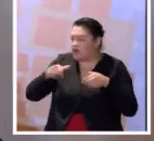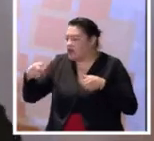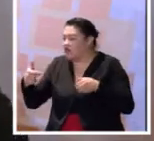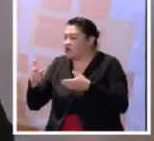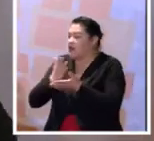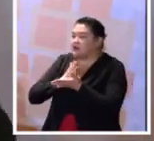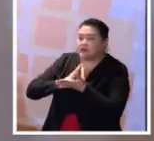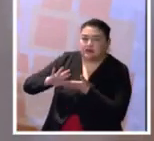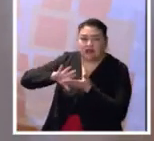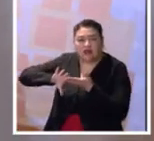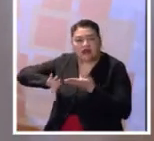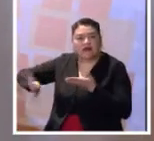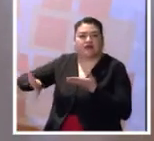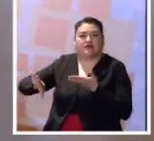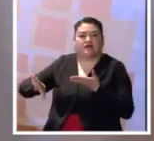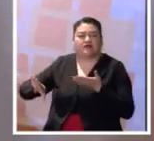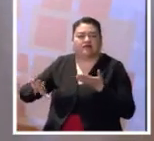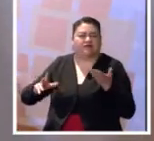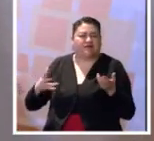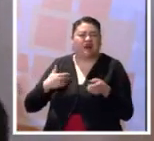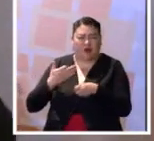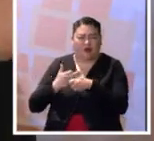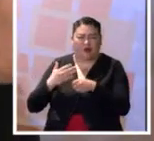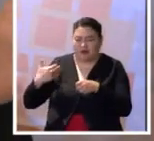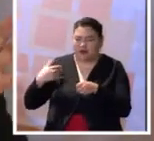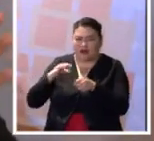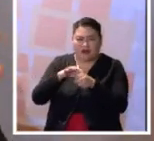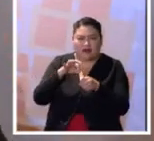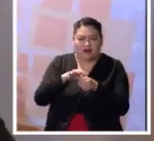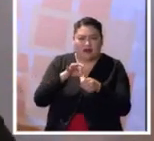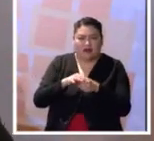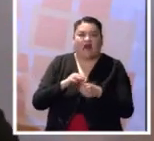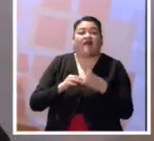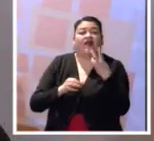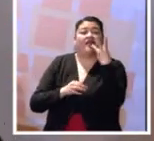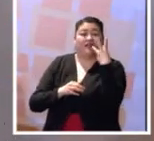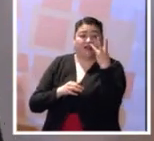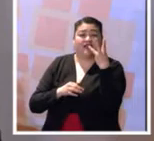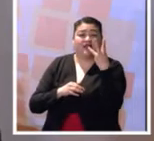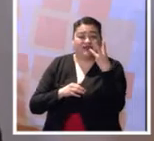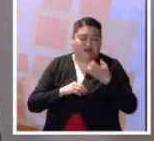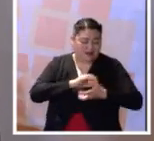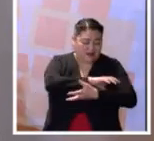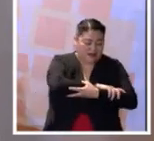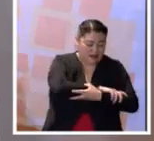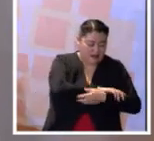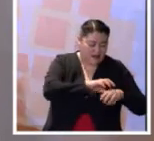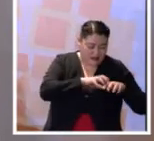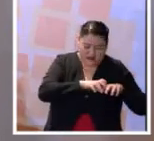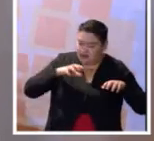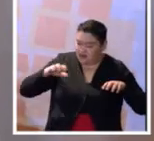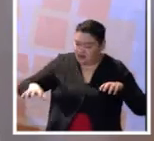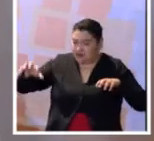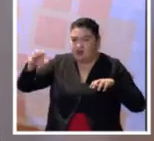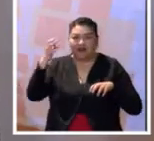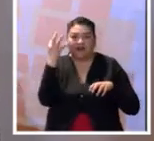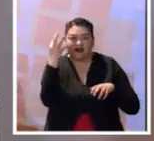ahora hay, por lo menos en esta elección, hubo tres grandes fuerzas, que fue una sorpresa para el